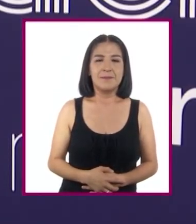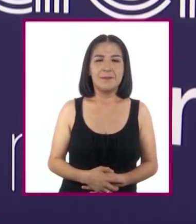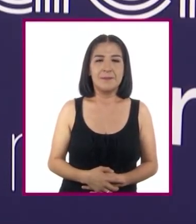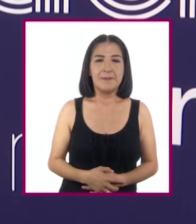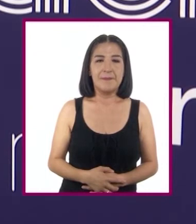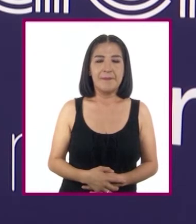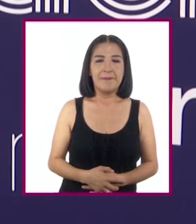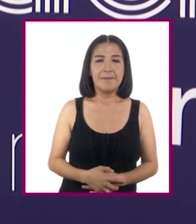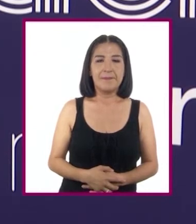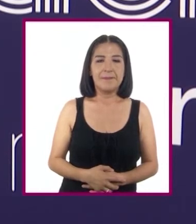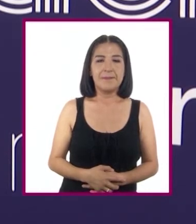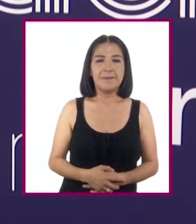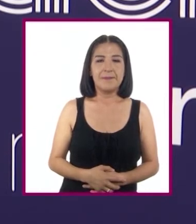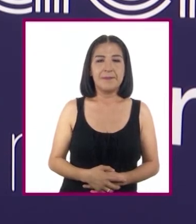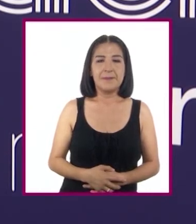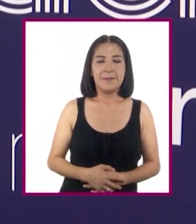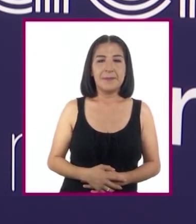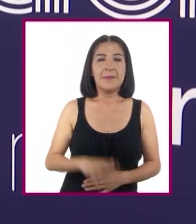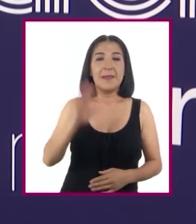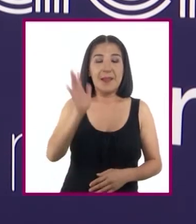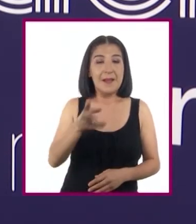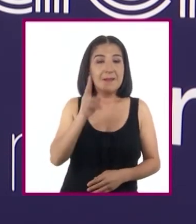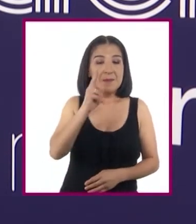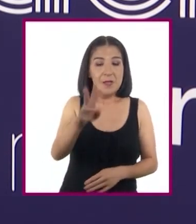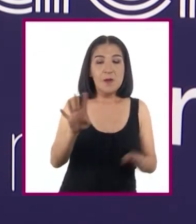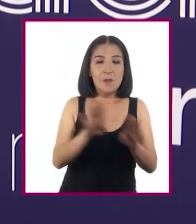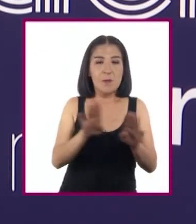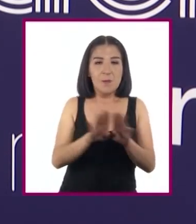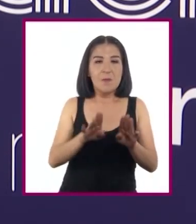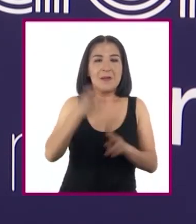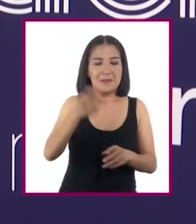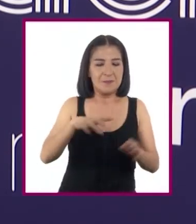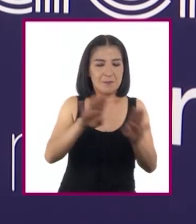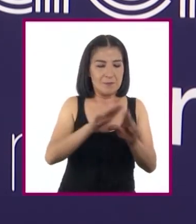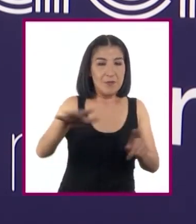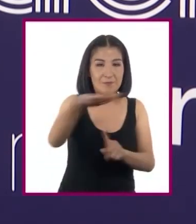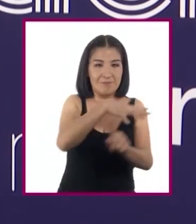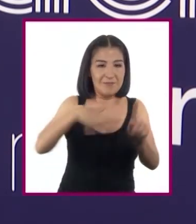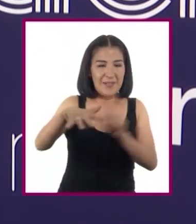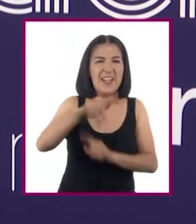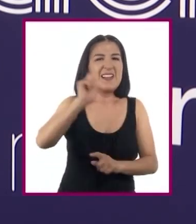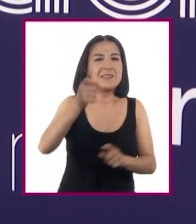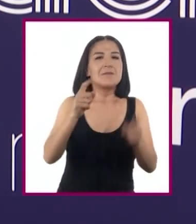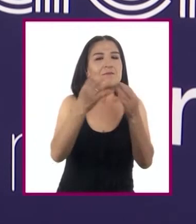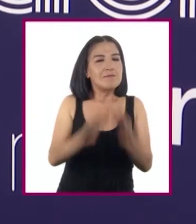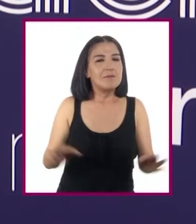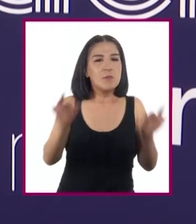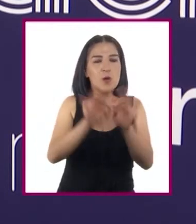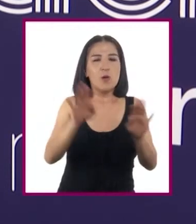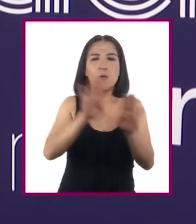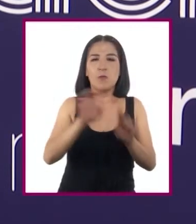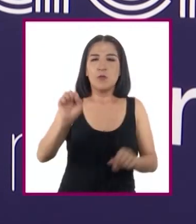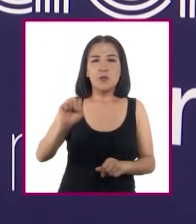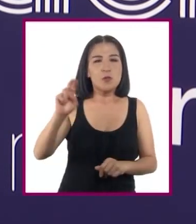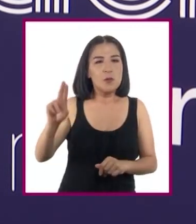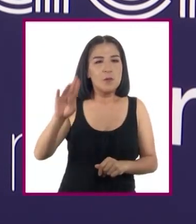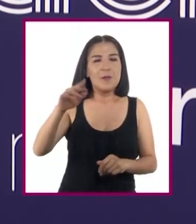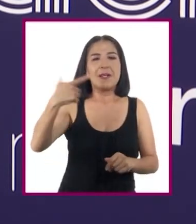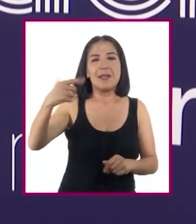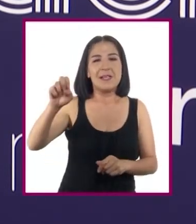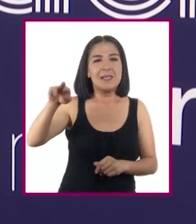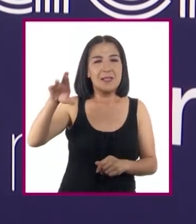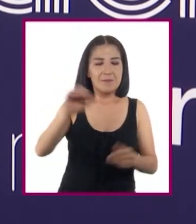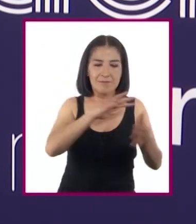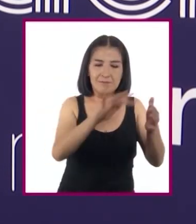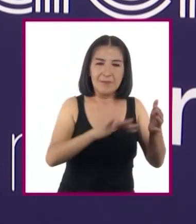Como lo han notado, el ambiente es uno de los elementos más importantes dentro de los diferentes subgéneros narrativos, pues le